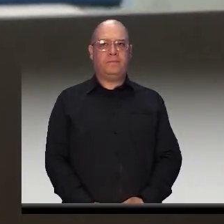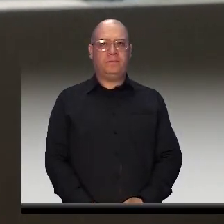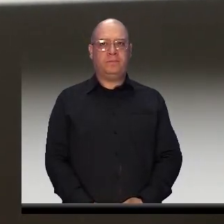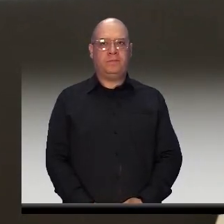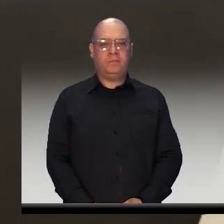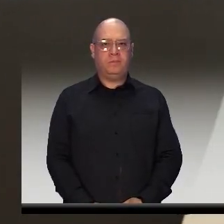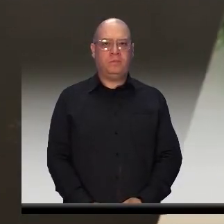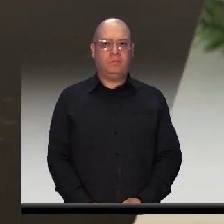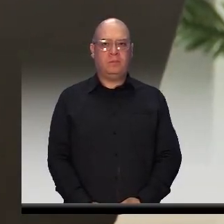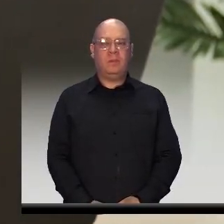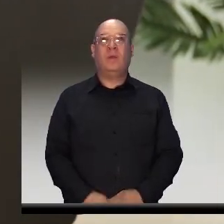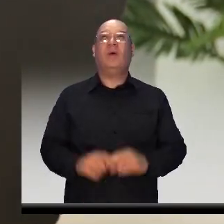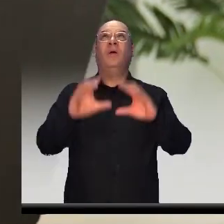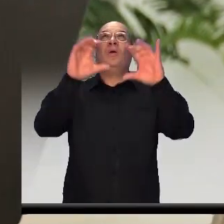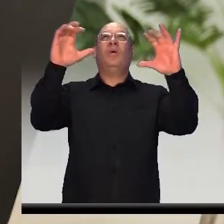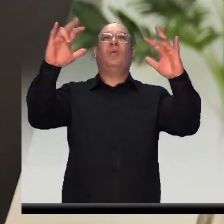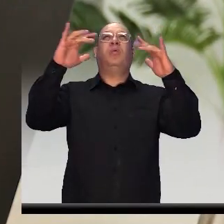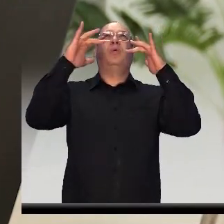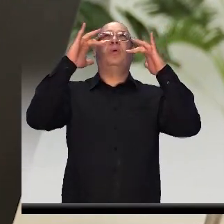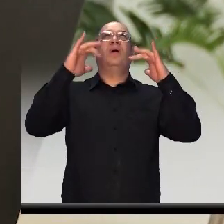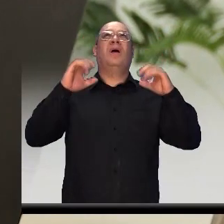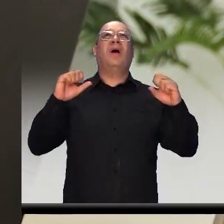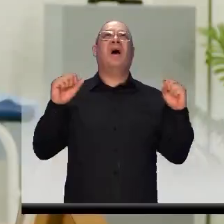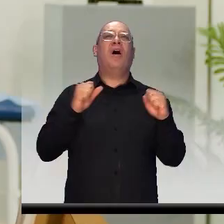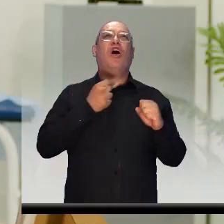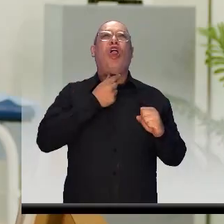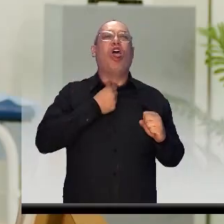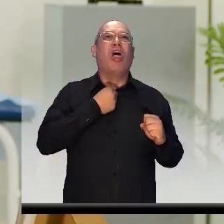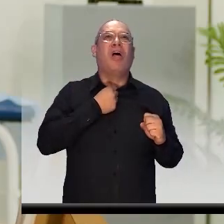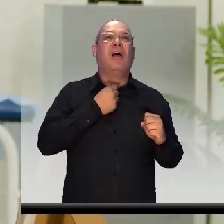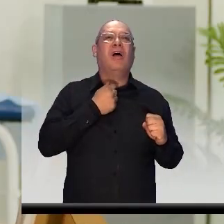Ese aire te hace daño para esa disfonía.